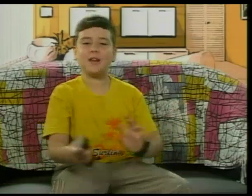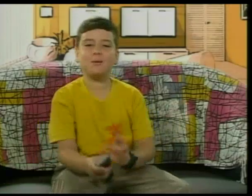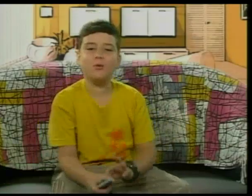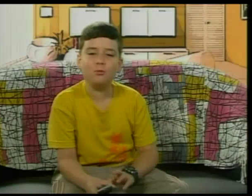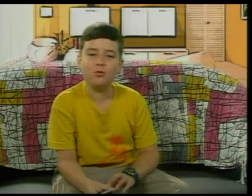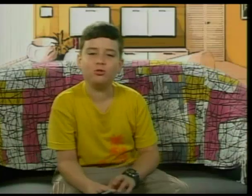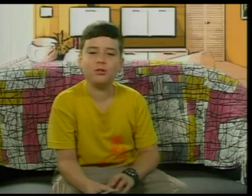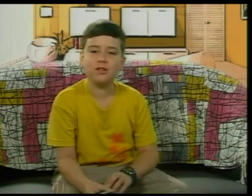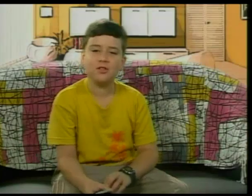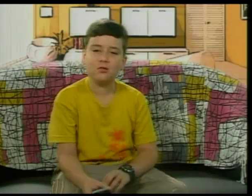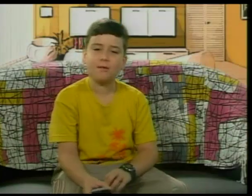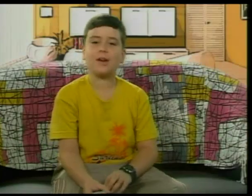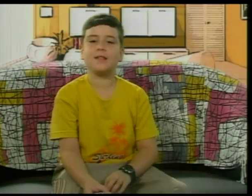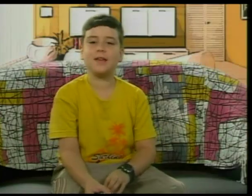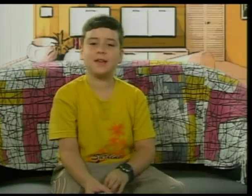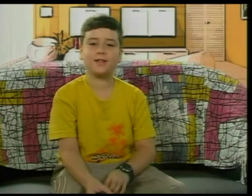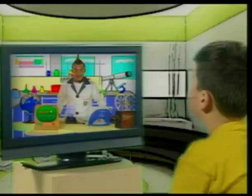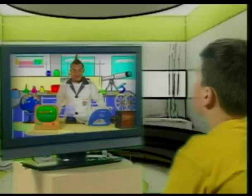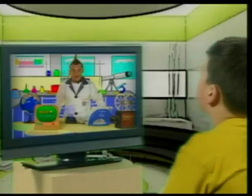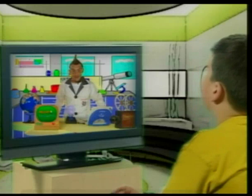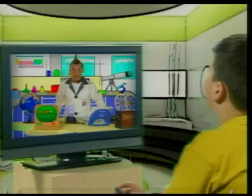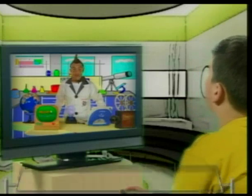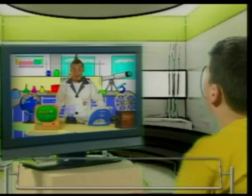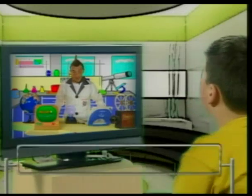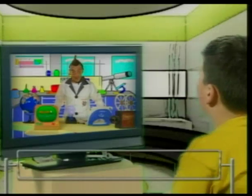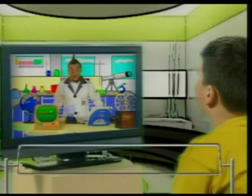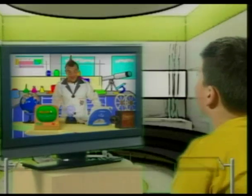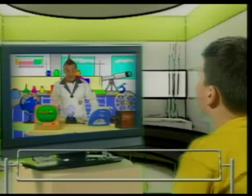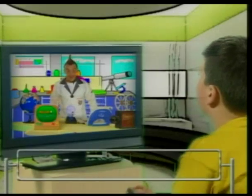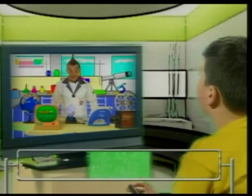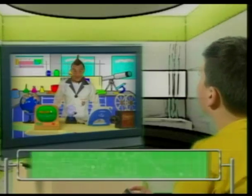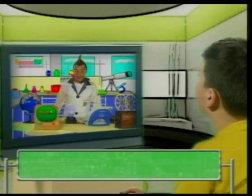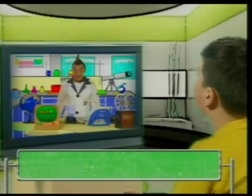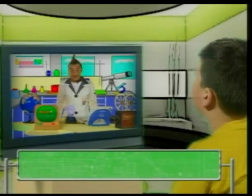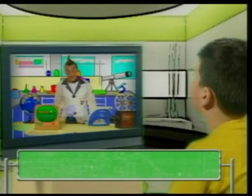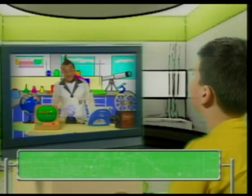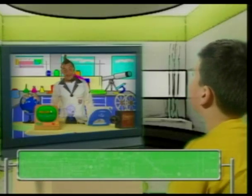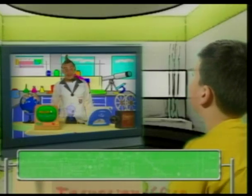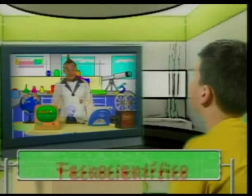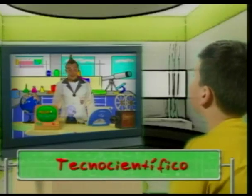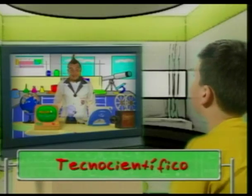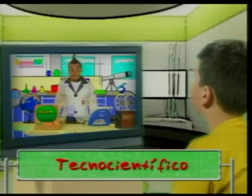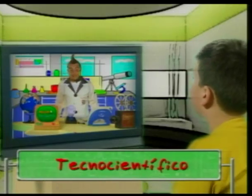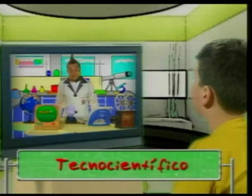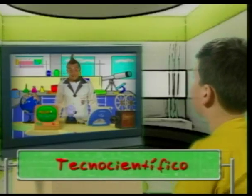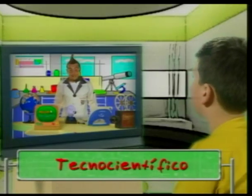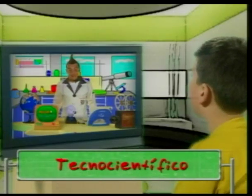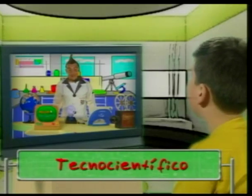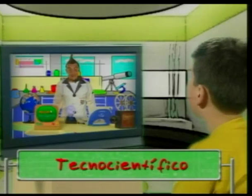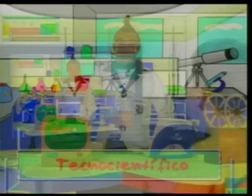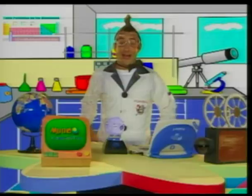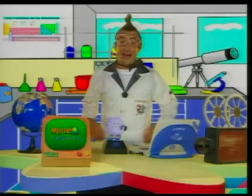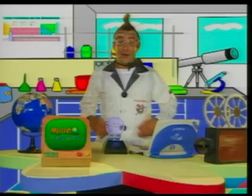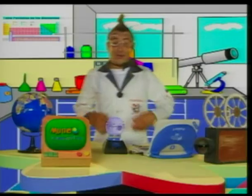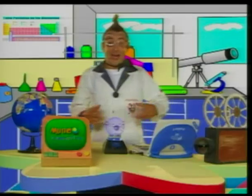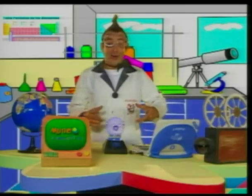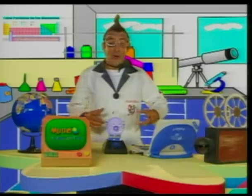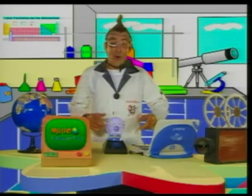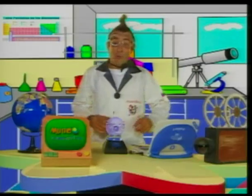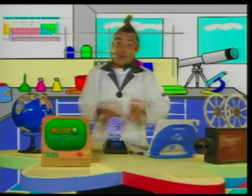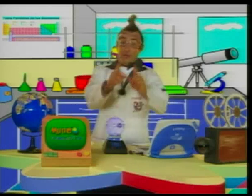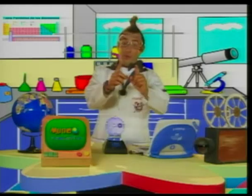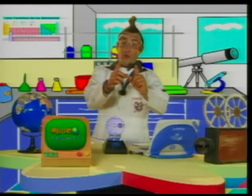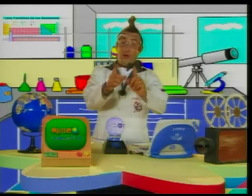¡Wow! Tenemos un mundo lleno de nuevas ideas. ¿Entonces vivimos en un mundo tecnocientífico, papá Upa? ¡Claro,